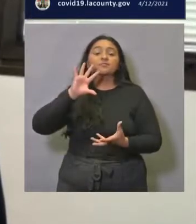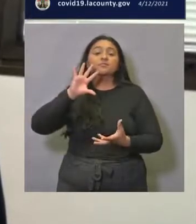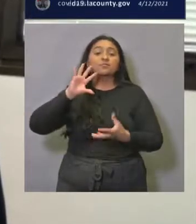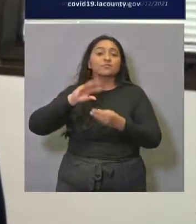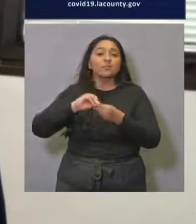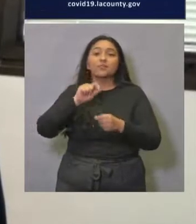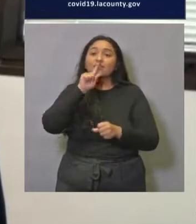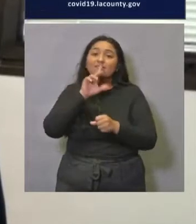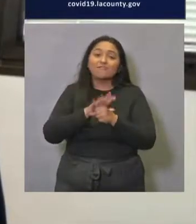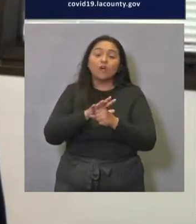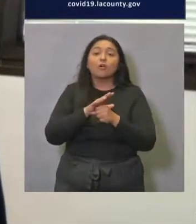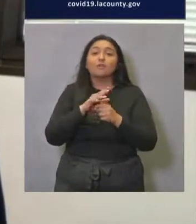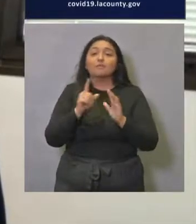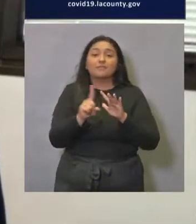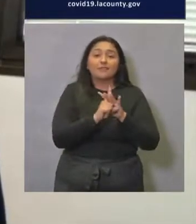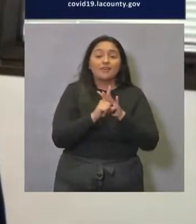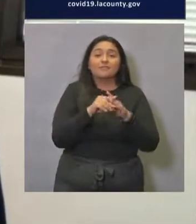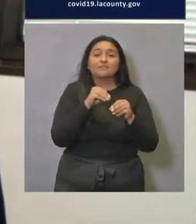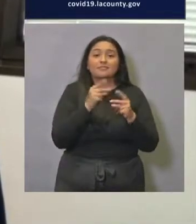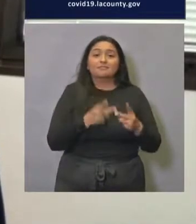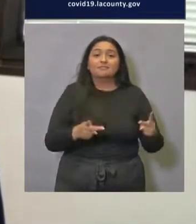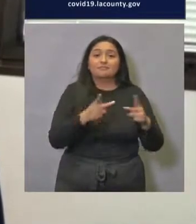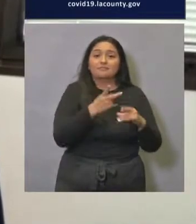entornos institucionales es de